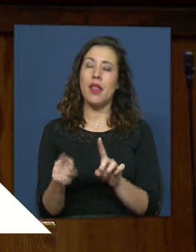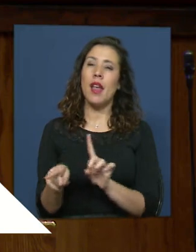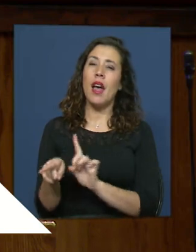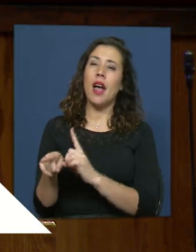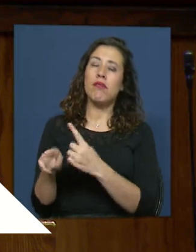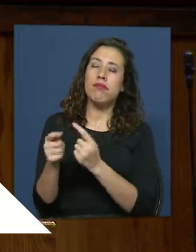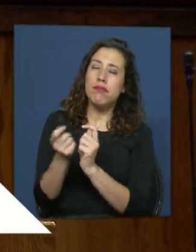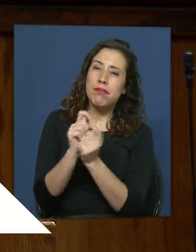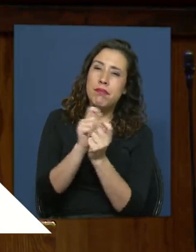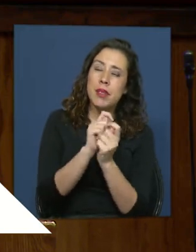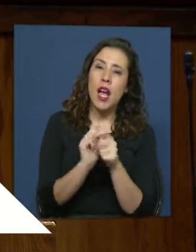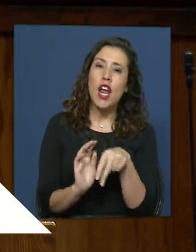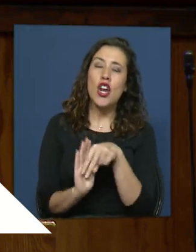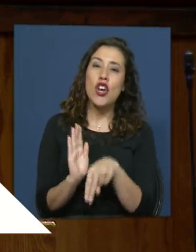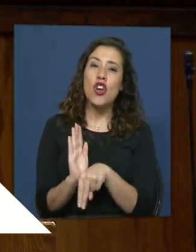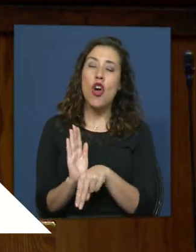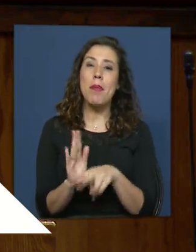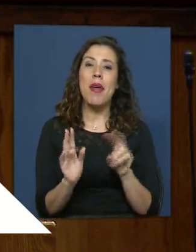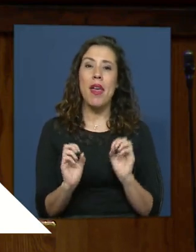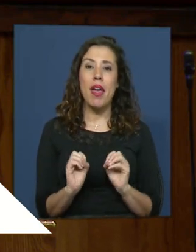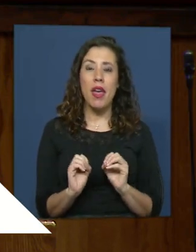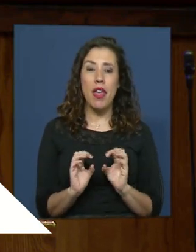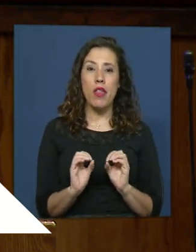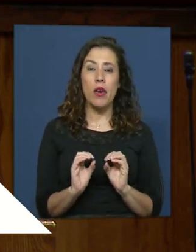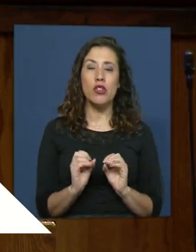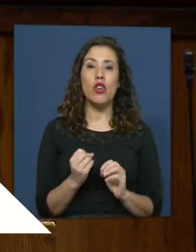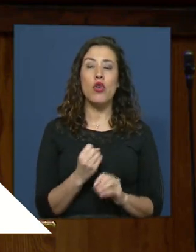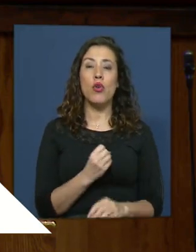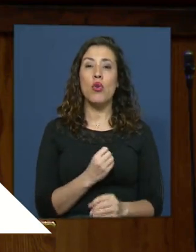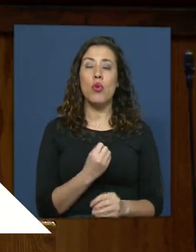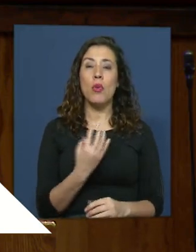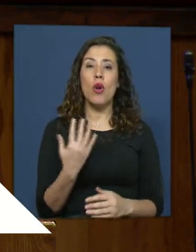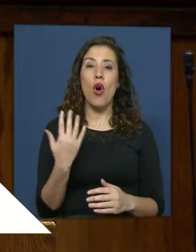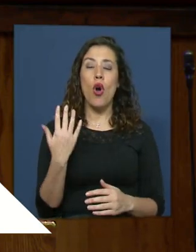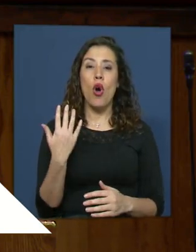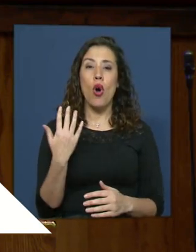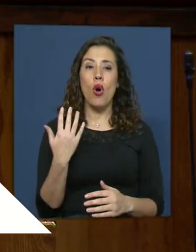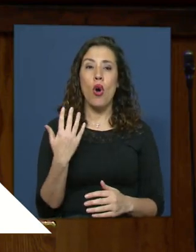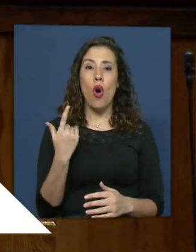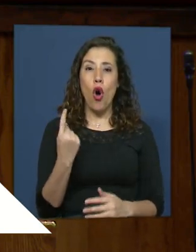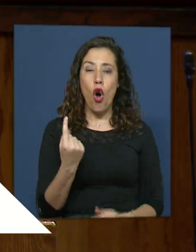modificaciones a la normativa educacional, boletín número